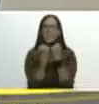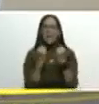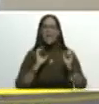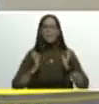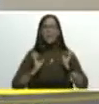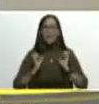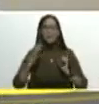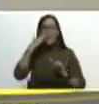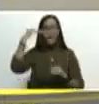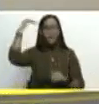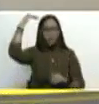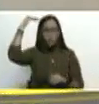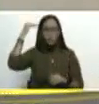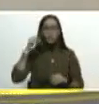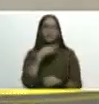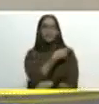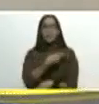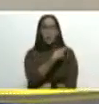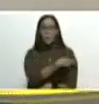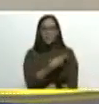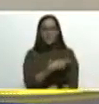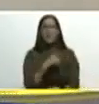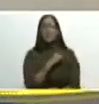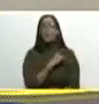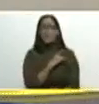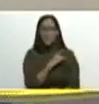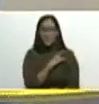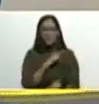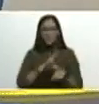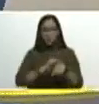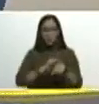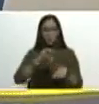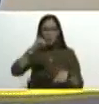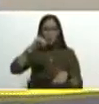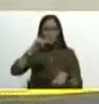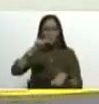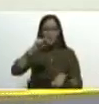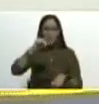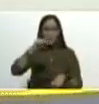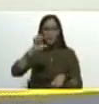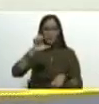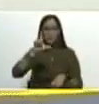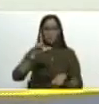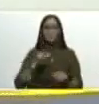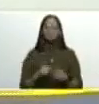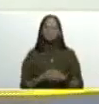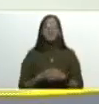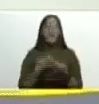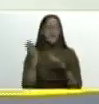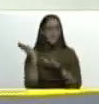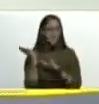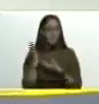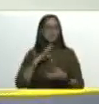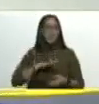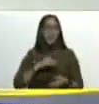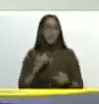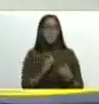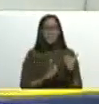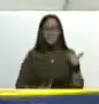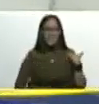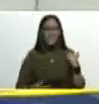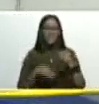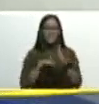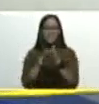emergencia adulto del Hospital Universitario Doctor Manuel Núñez Tovar. Aquí estamos, presidente, y desarrollamos